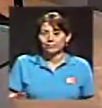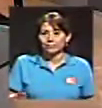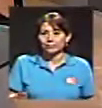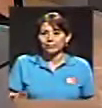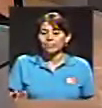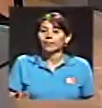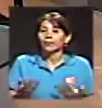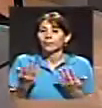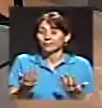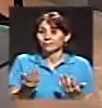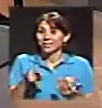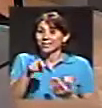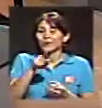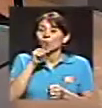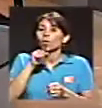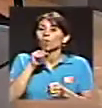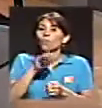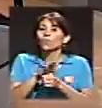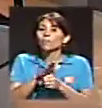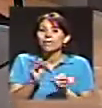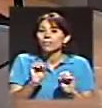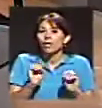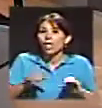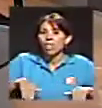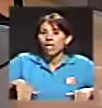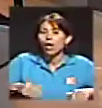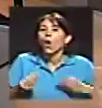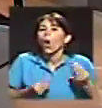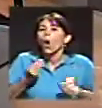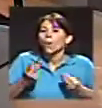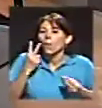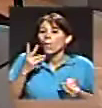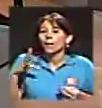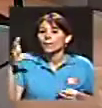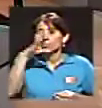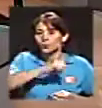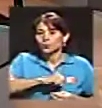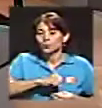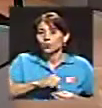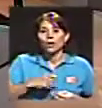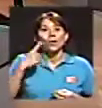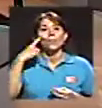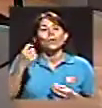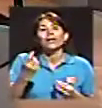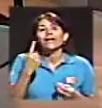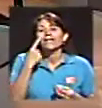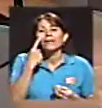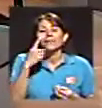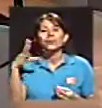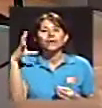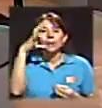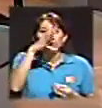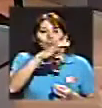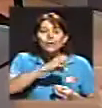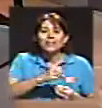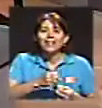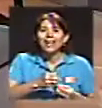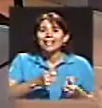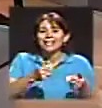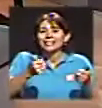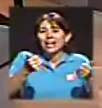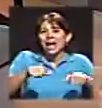¿Cómo lo vemos ese incumplimiento? Bueno, lo vemos con aprobaciones múltiples, desde